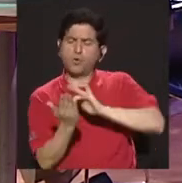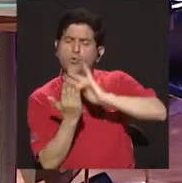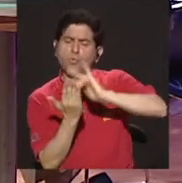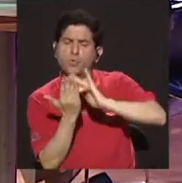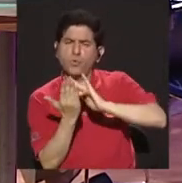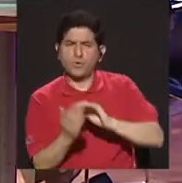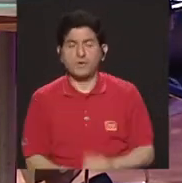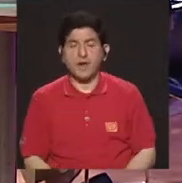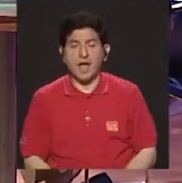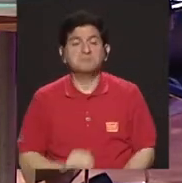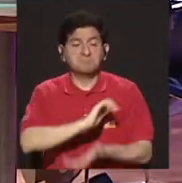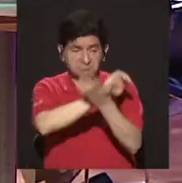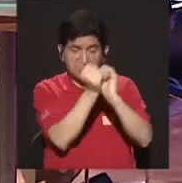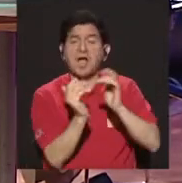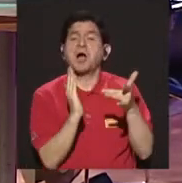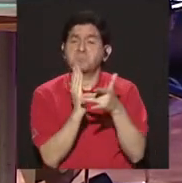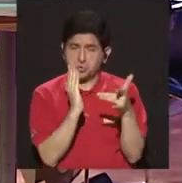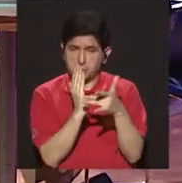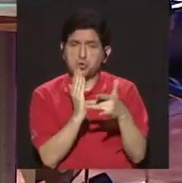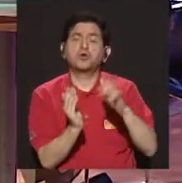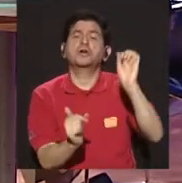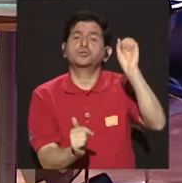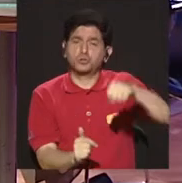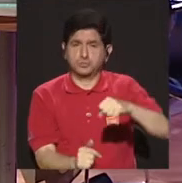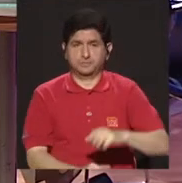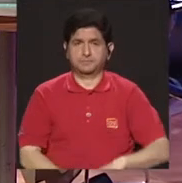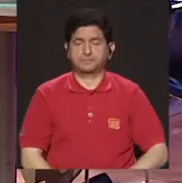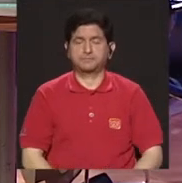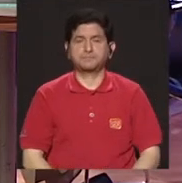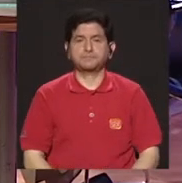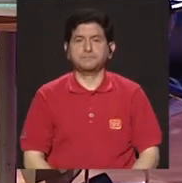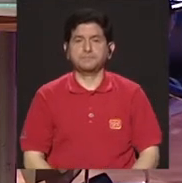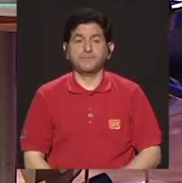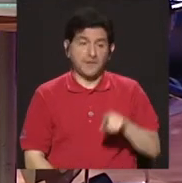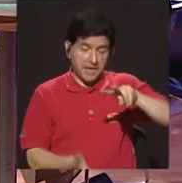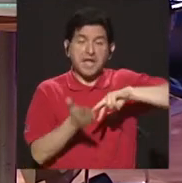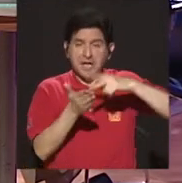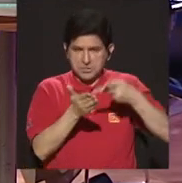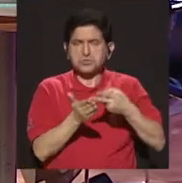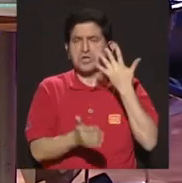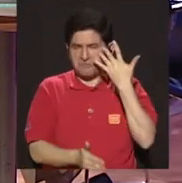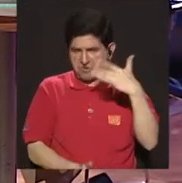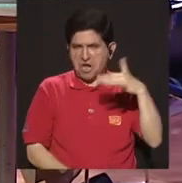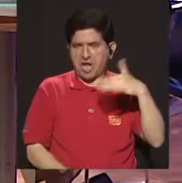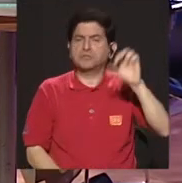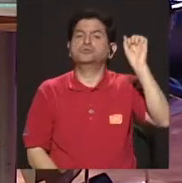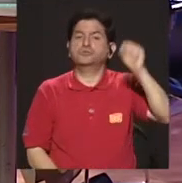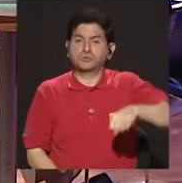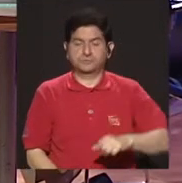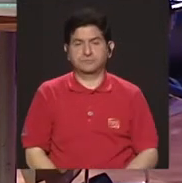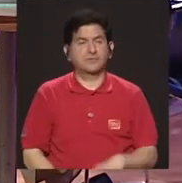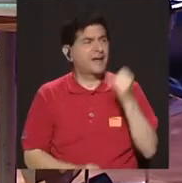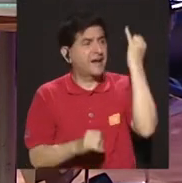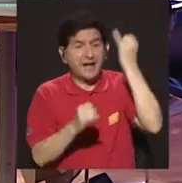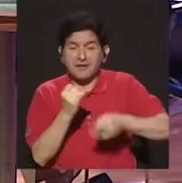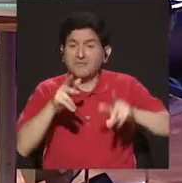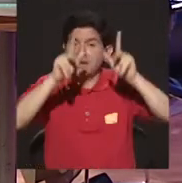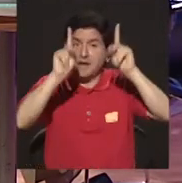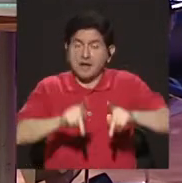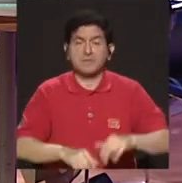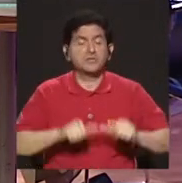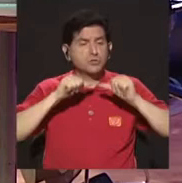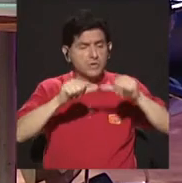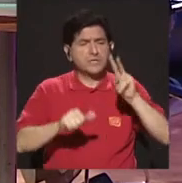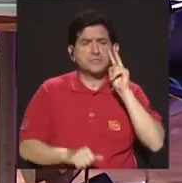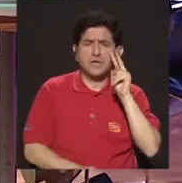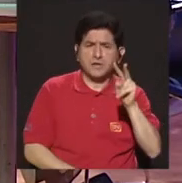es un cambio de tecnología verdad es un cambio de tecnología este y en ese sentido si es similar final de cuento la persona va a poder seguir